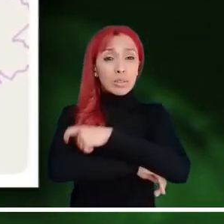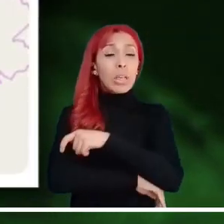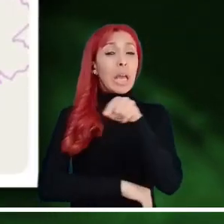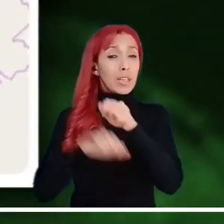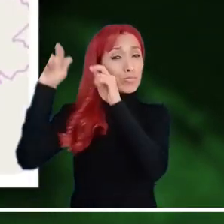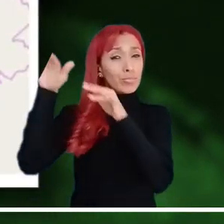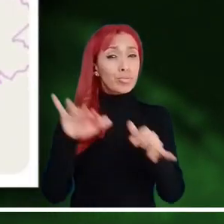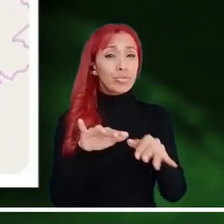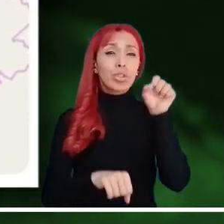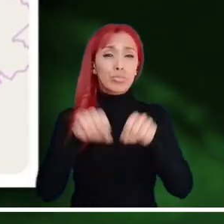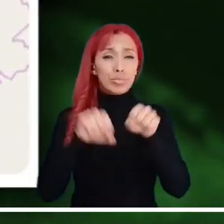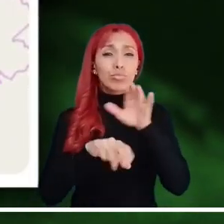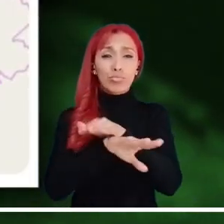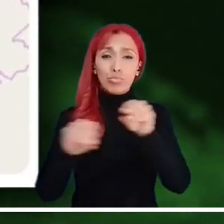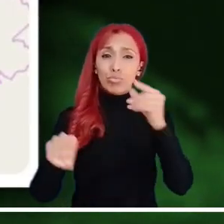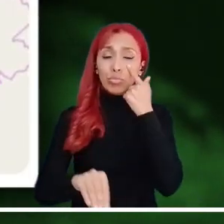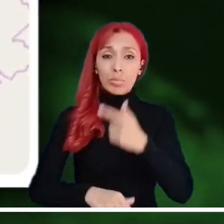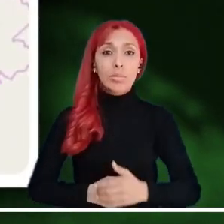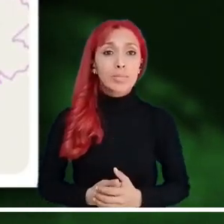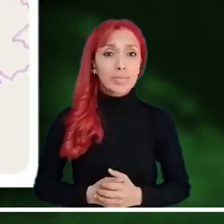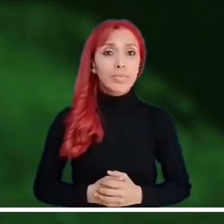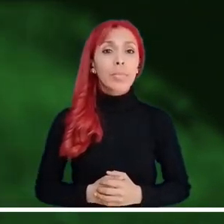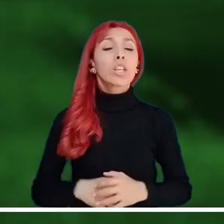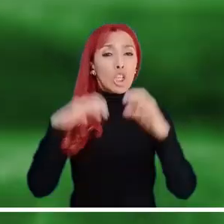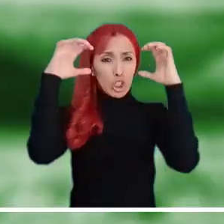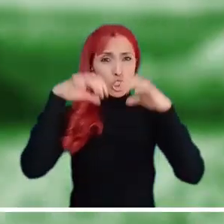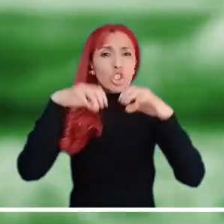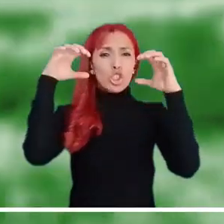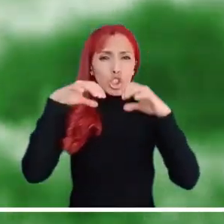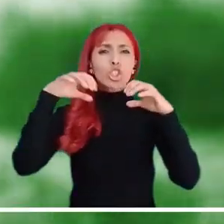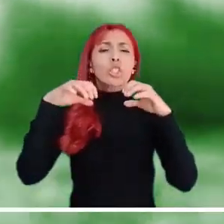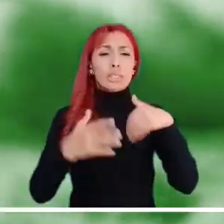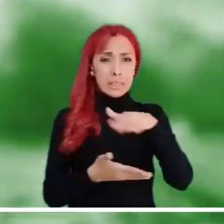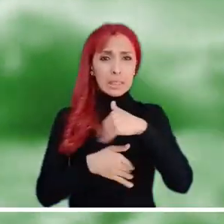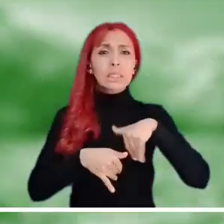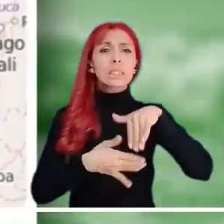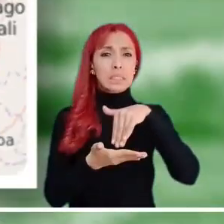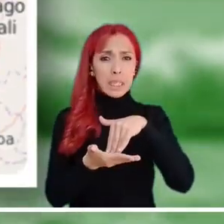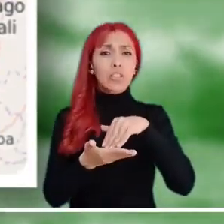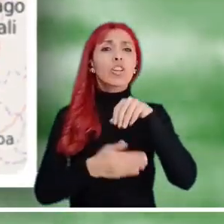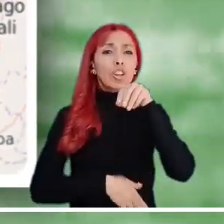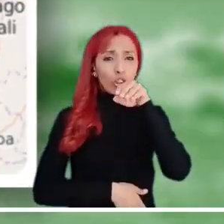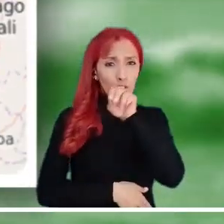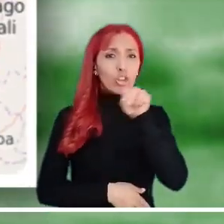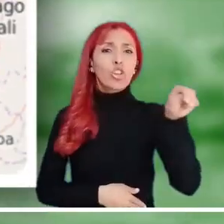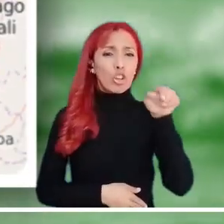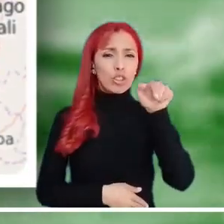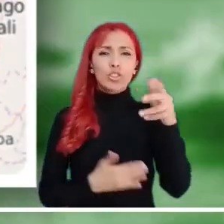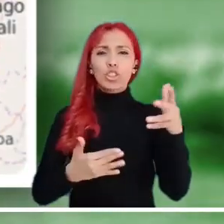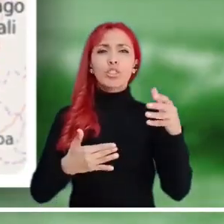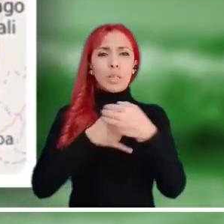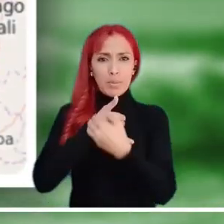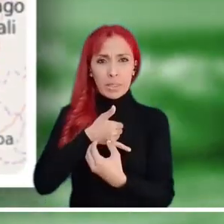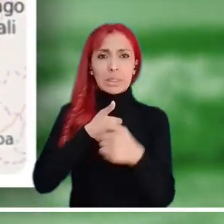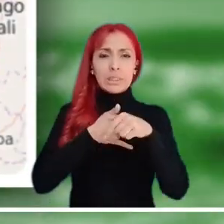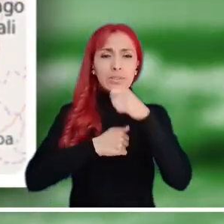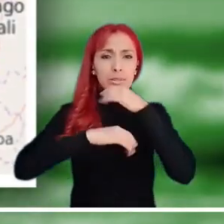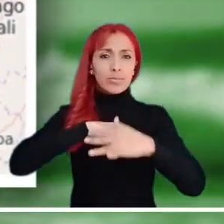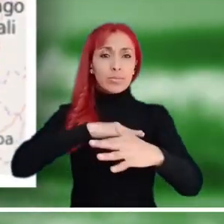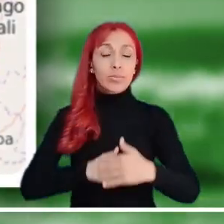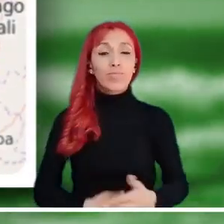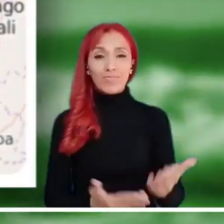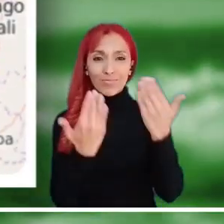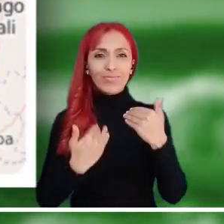y Putumayo se mantiene la alerta por probables deslizamientos. Tiempo lluvioso en el centro y norte de la